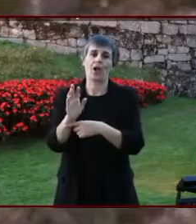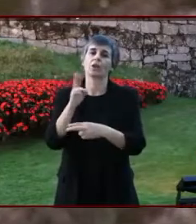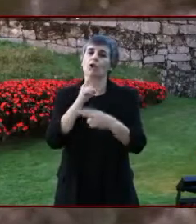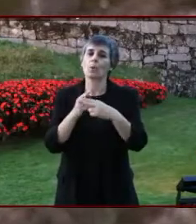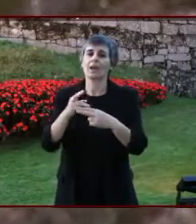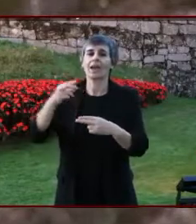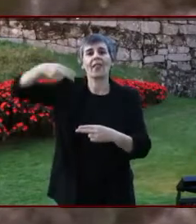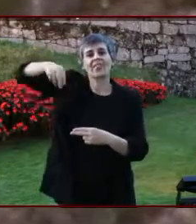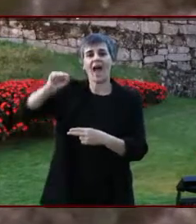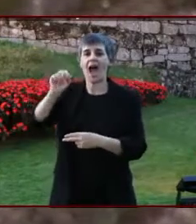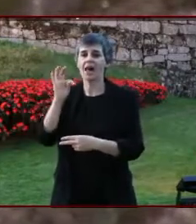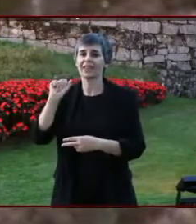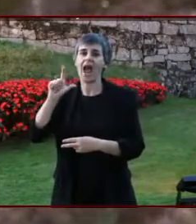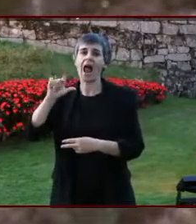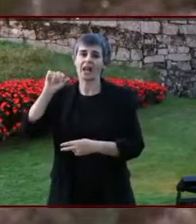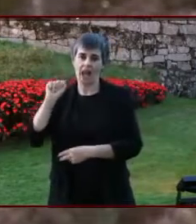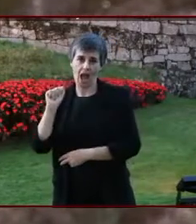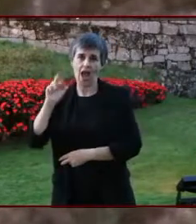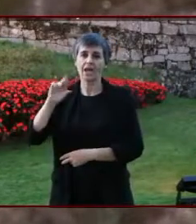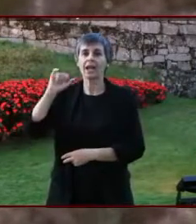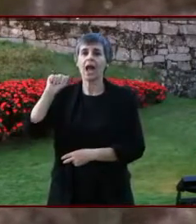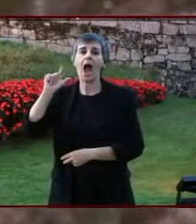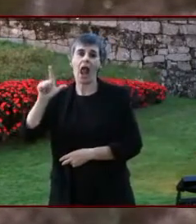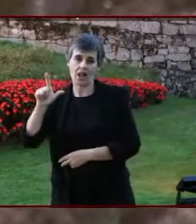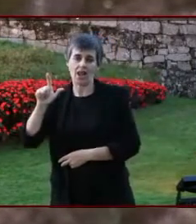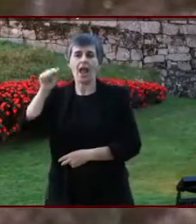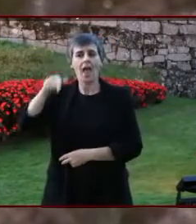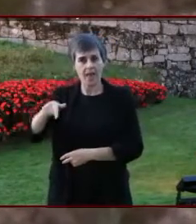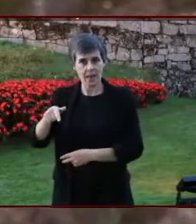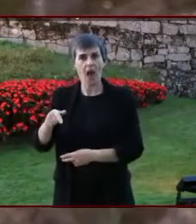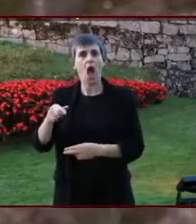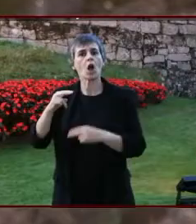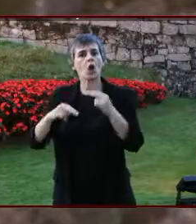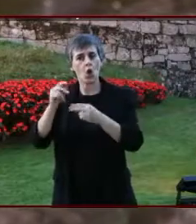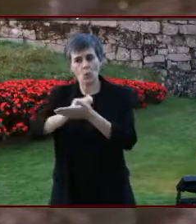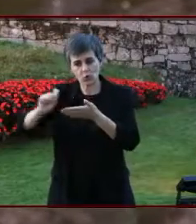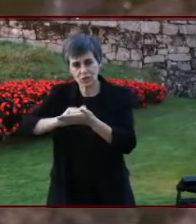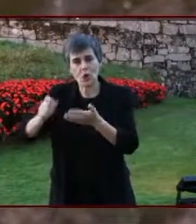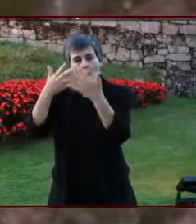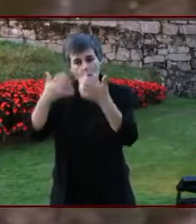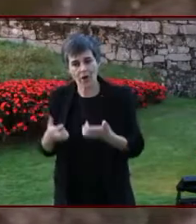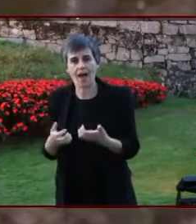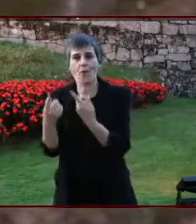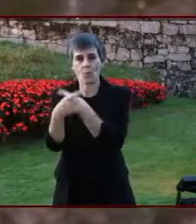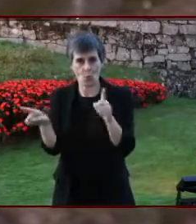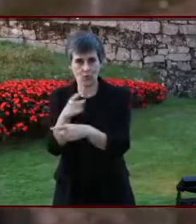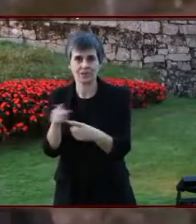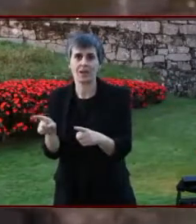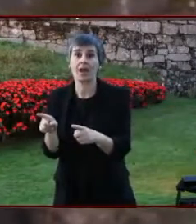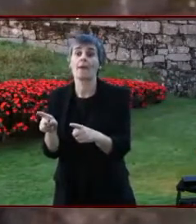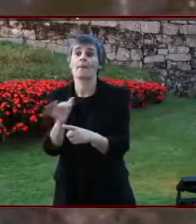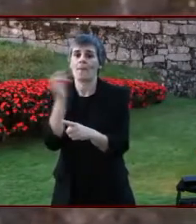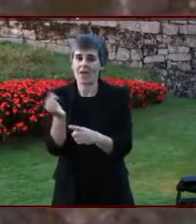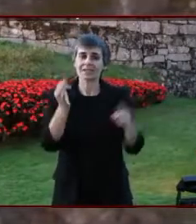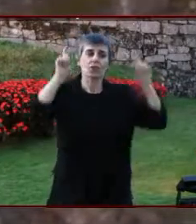é unha compositora e música que compaxina a súa carreira musical coa docencia, impartindo clases